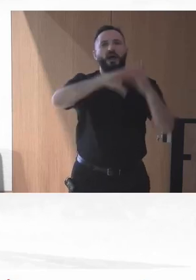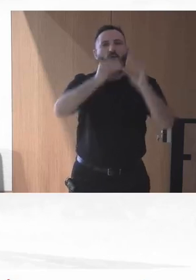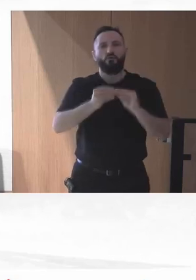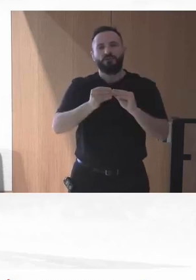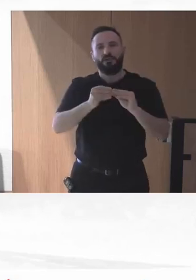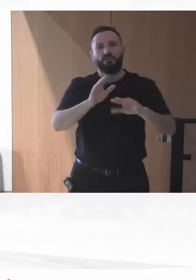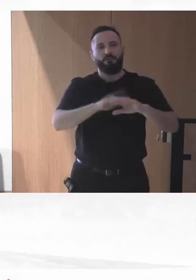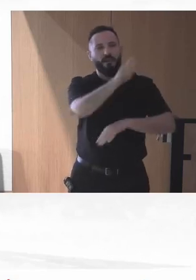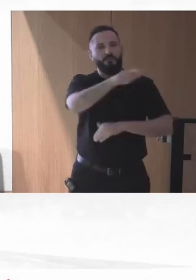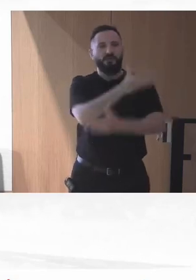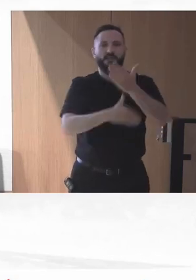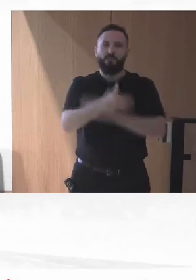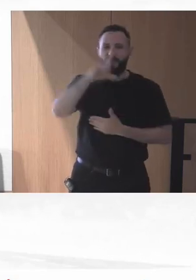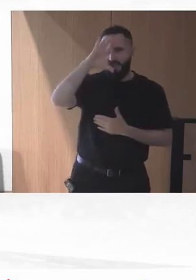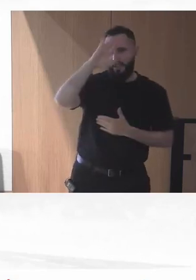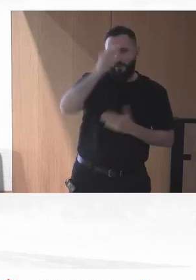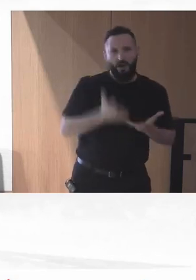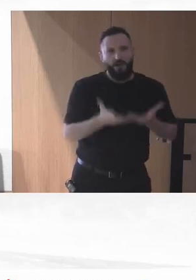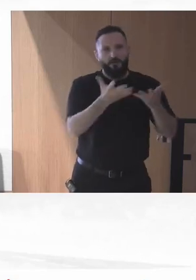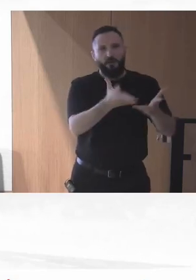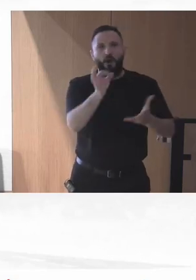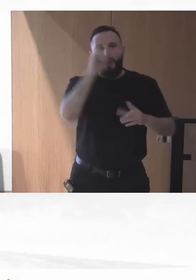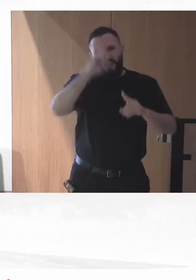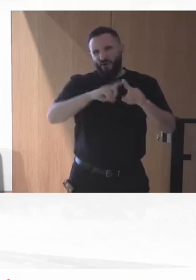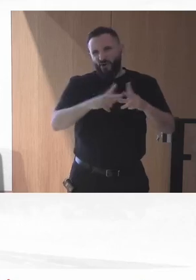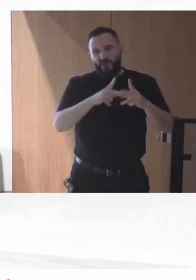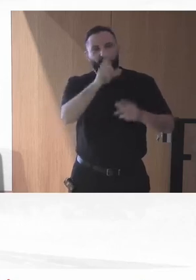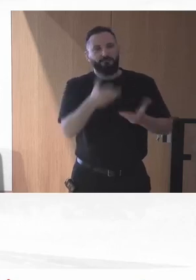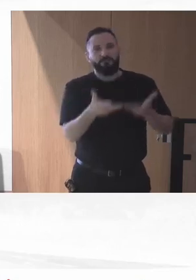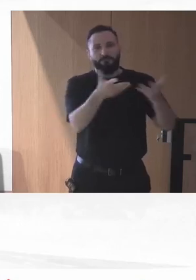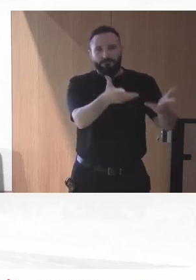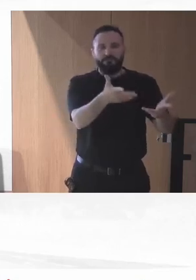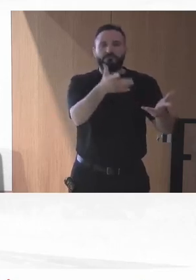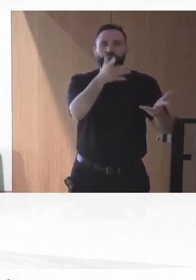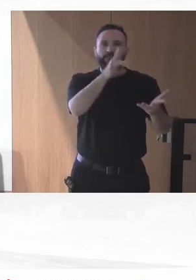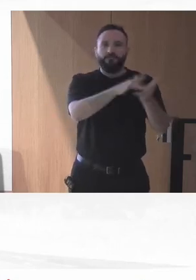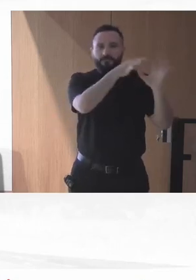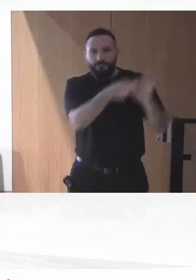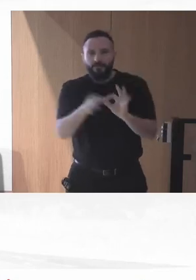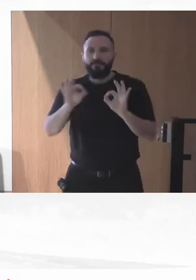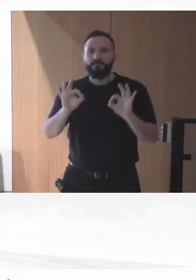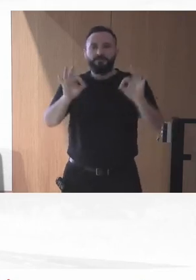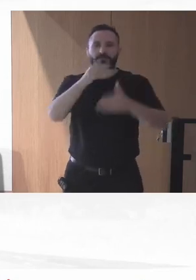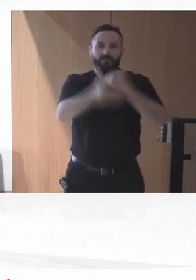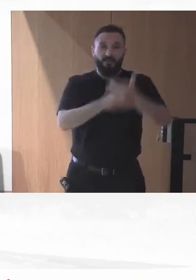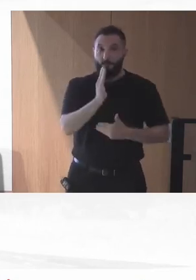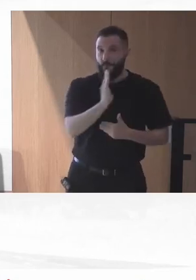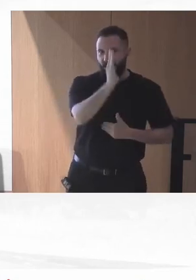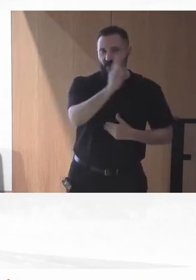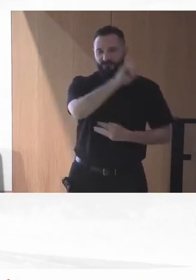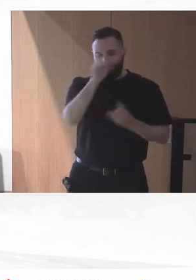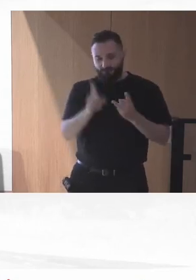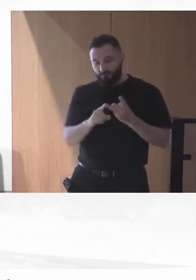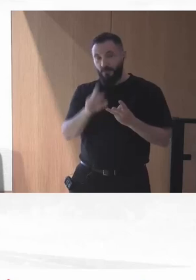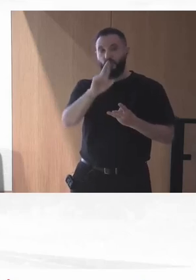con discapacidad intelectual y psicosocial, sobre todo en procedimientos penales. Y luego también tenemos a